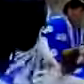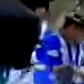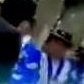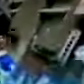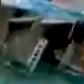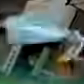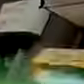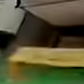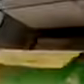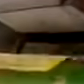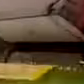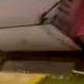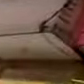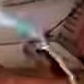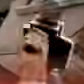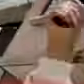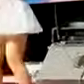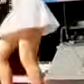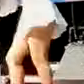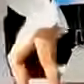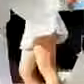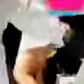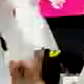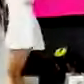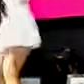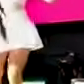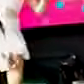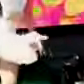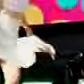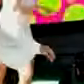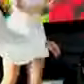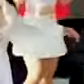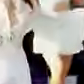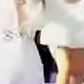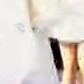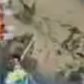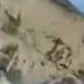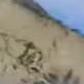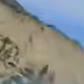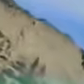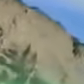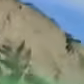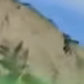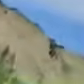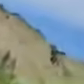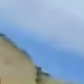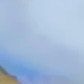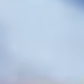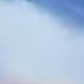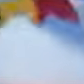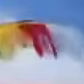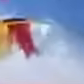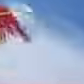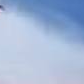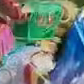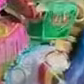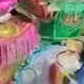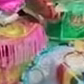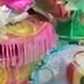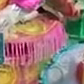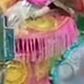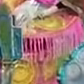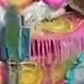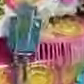ya tuvimos nuestra recepción de aniversario y ya hicimos las filmaciones de los videos con nuestro grupo principal